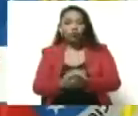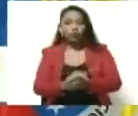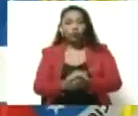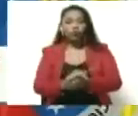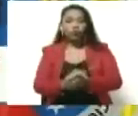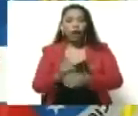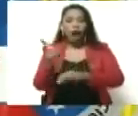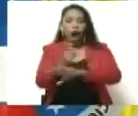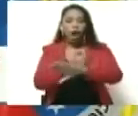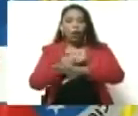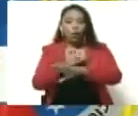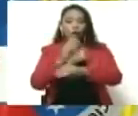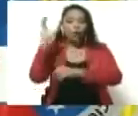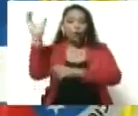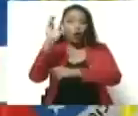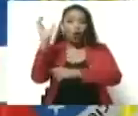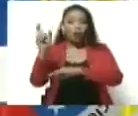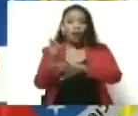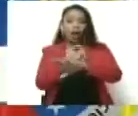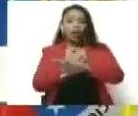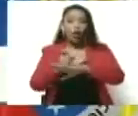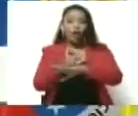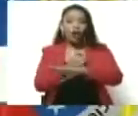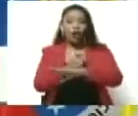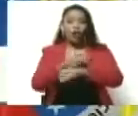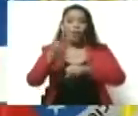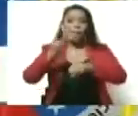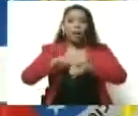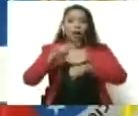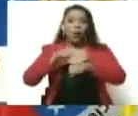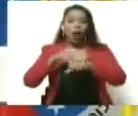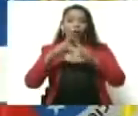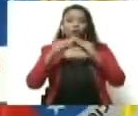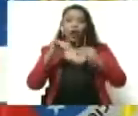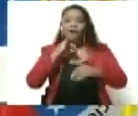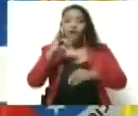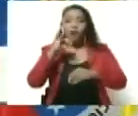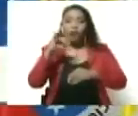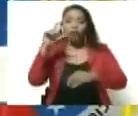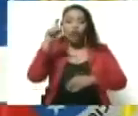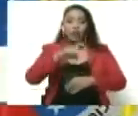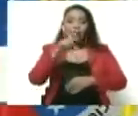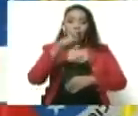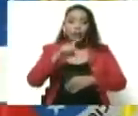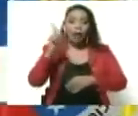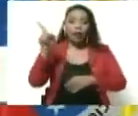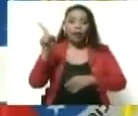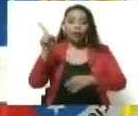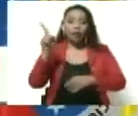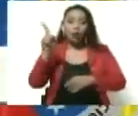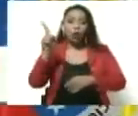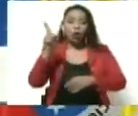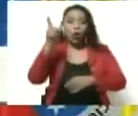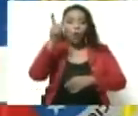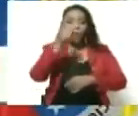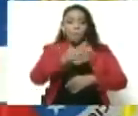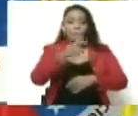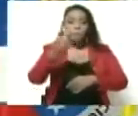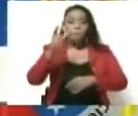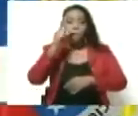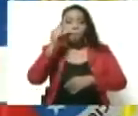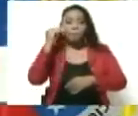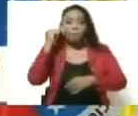al gobierno colombiano y al gobierno paraguayo de toda la información necesaria de estos individuos de alta peligrosidad